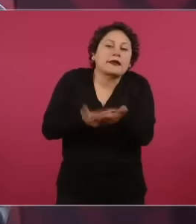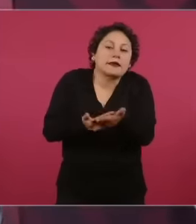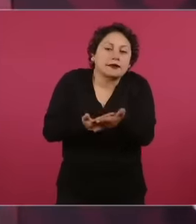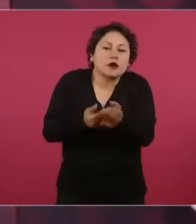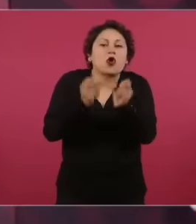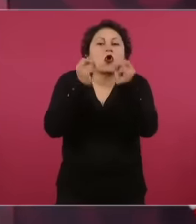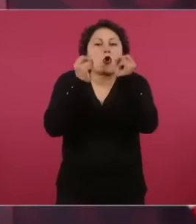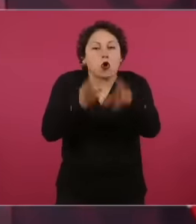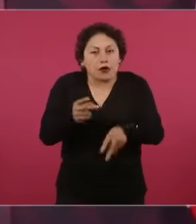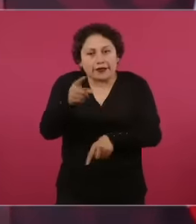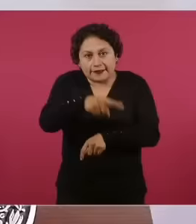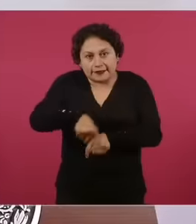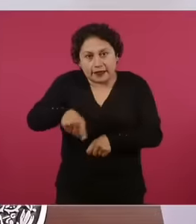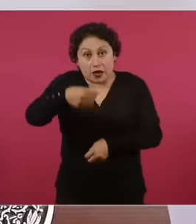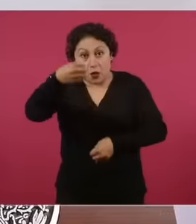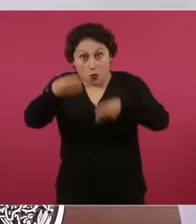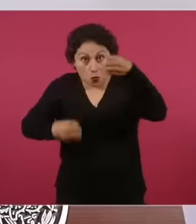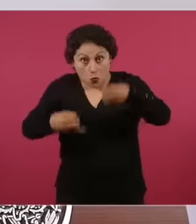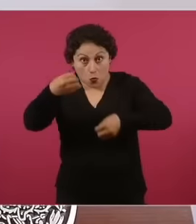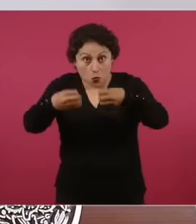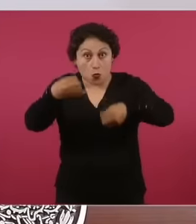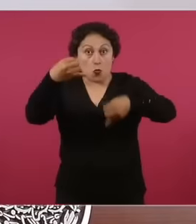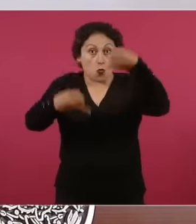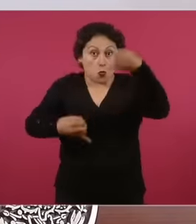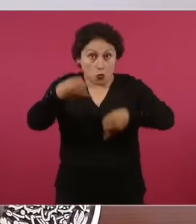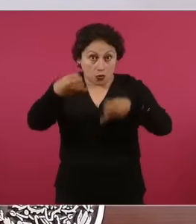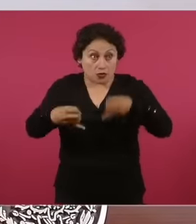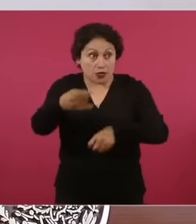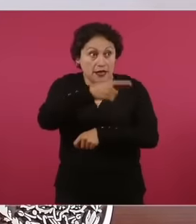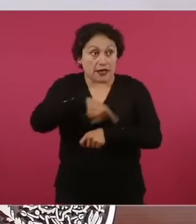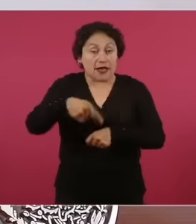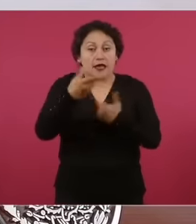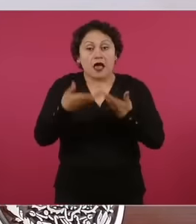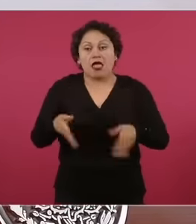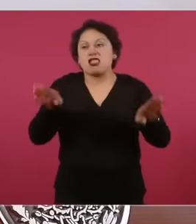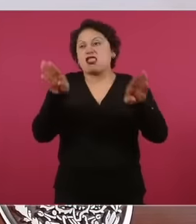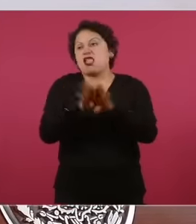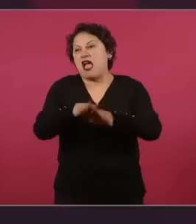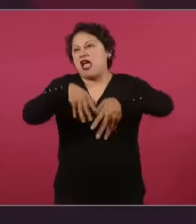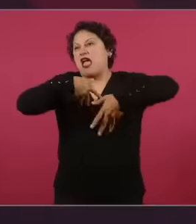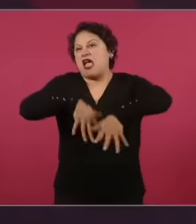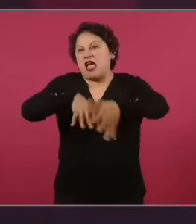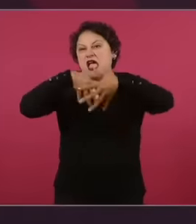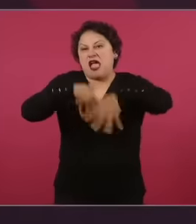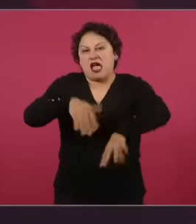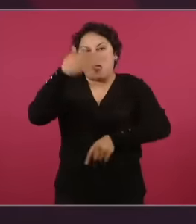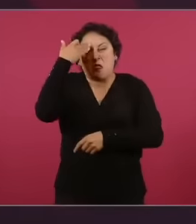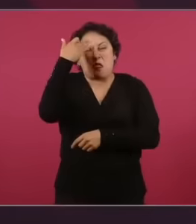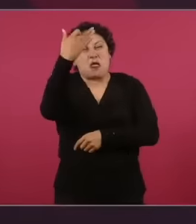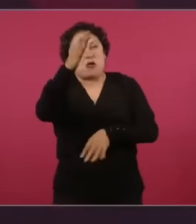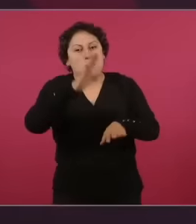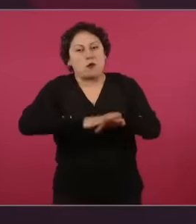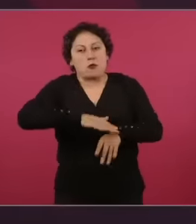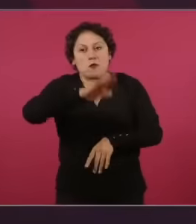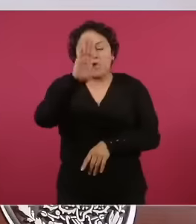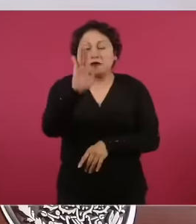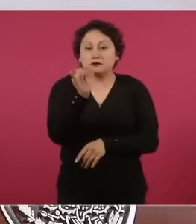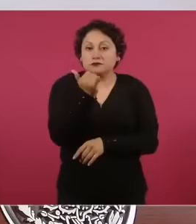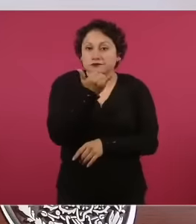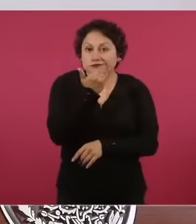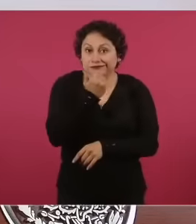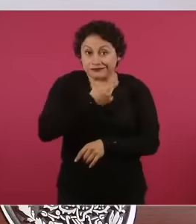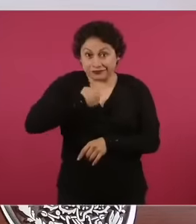tiempo. Pues no va a cambiar nuestra postura. ¿Qué es la postura de la mayoría de